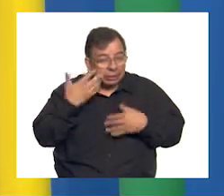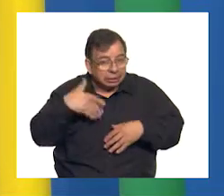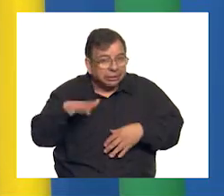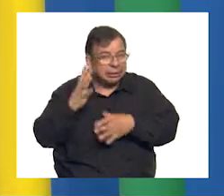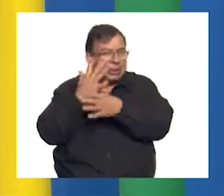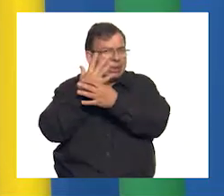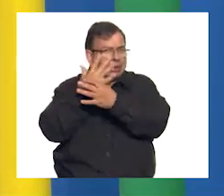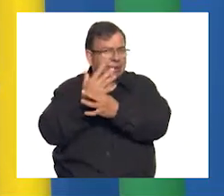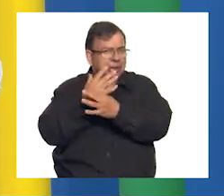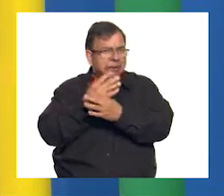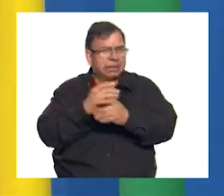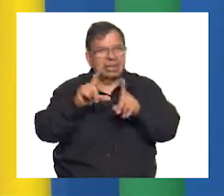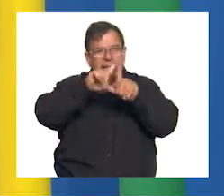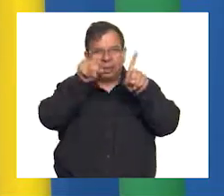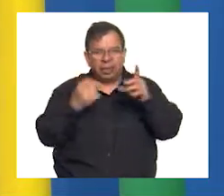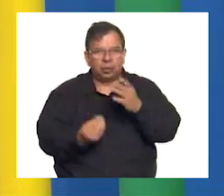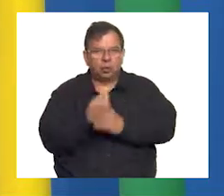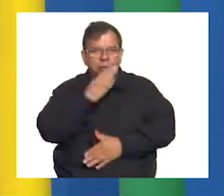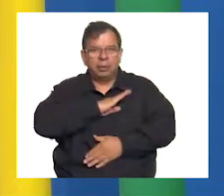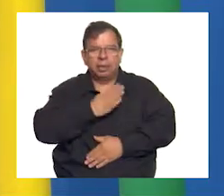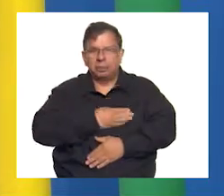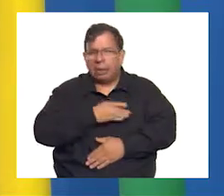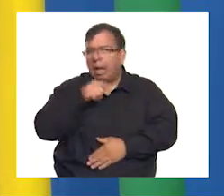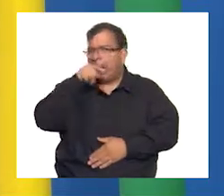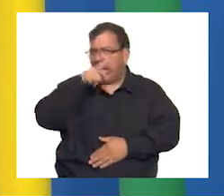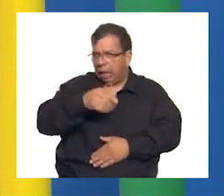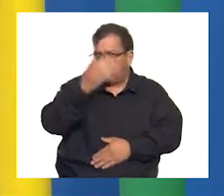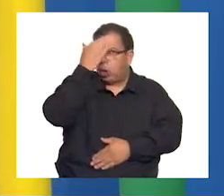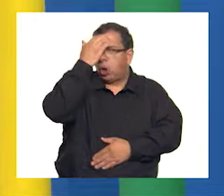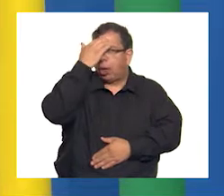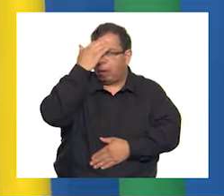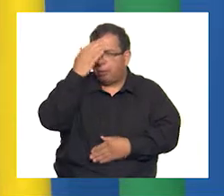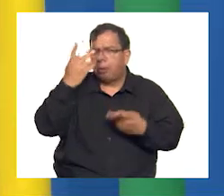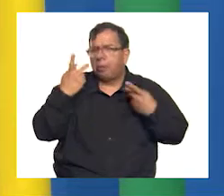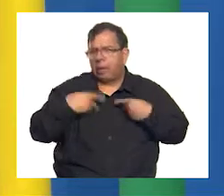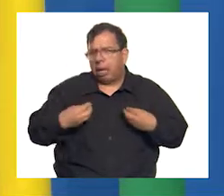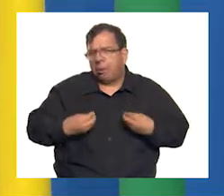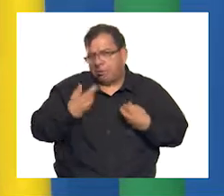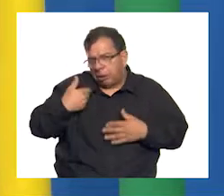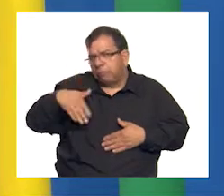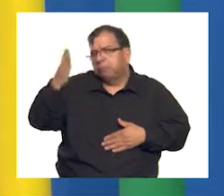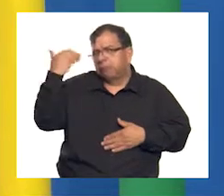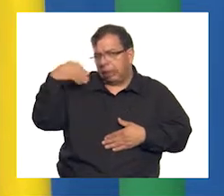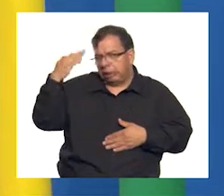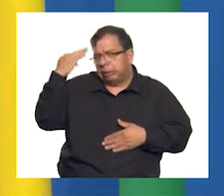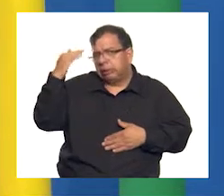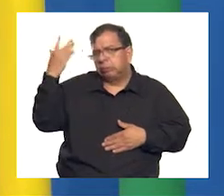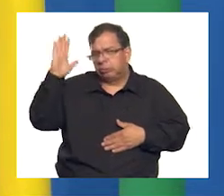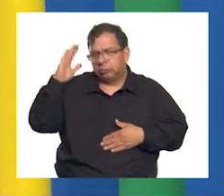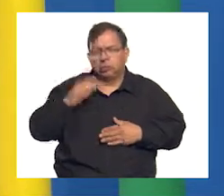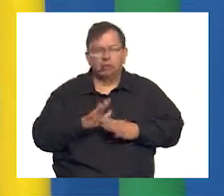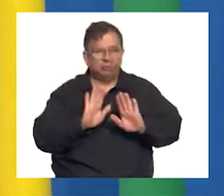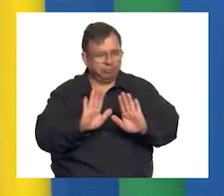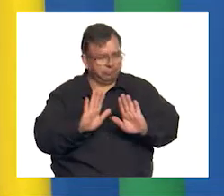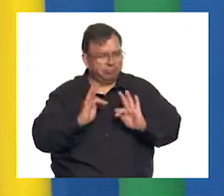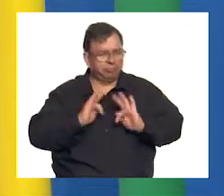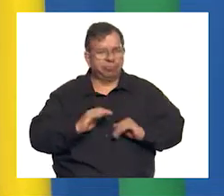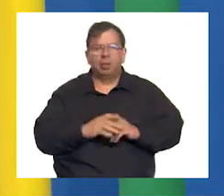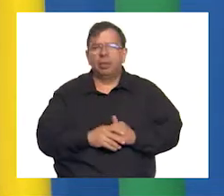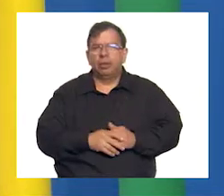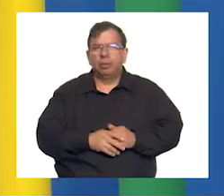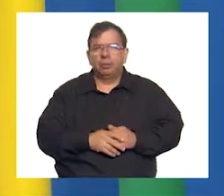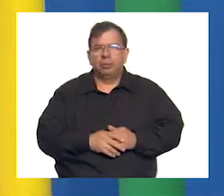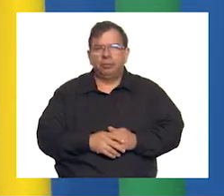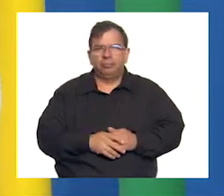a ellas podemos conocer más sobre la vida de las personas que vivieron en aquella época. Pero no nos apresuremos. Lo primero